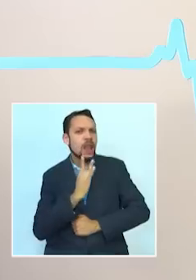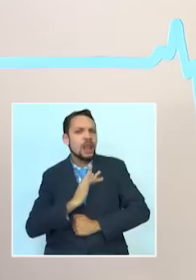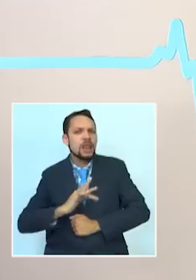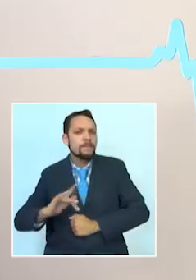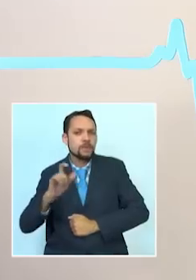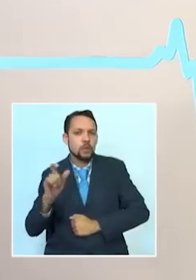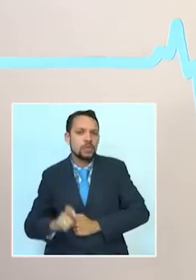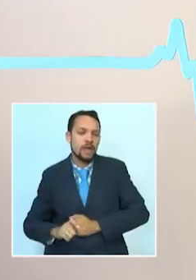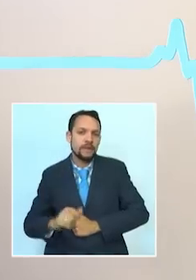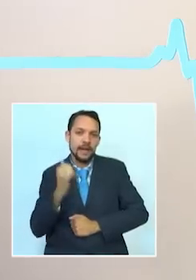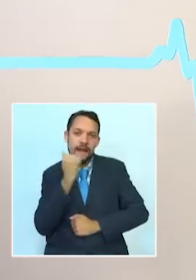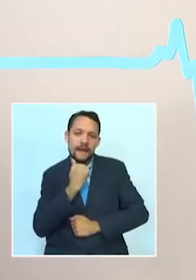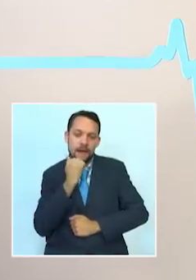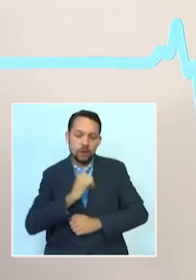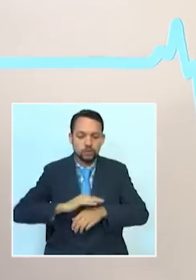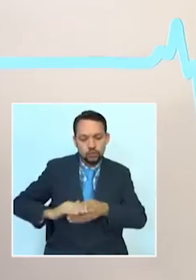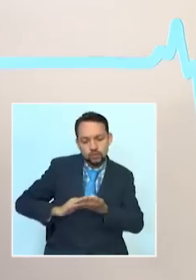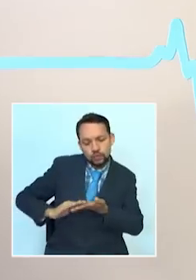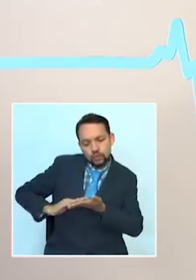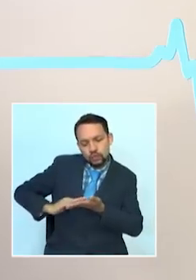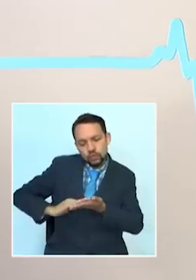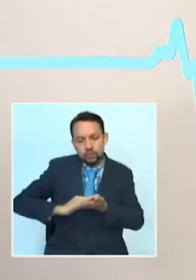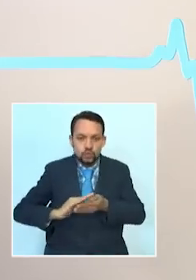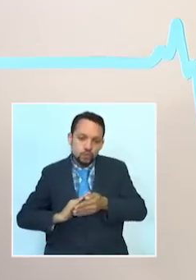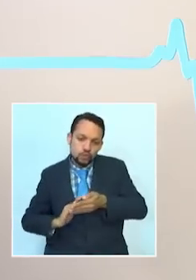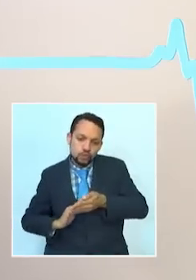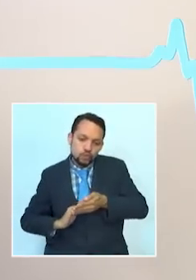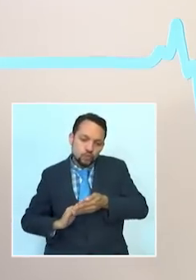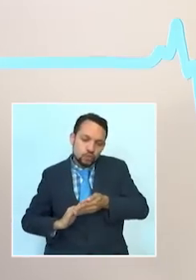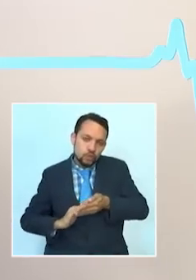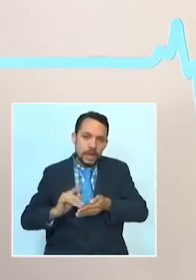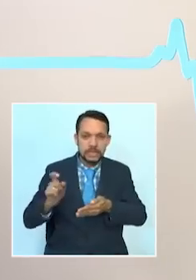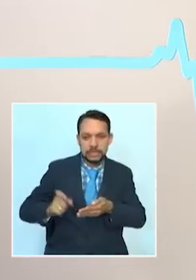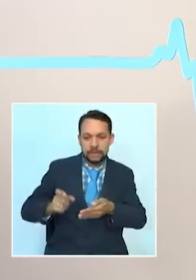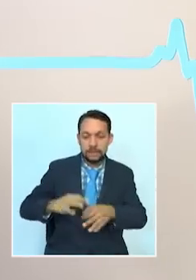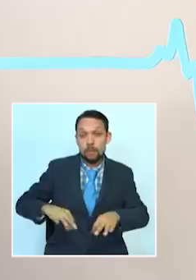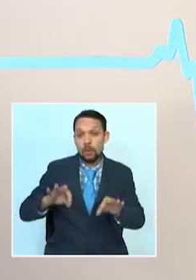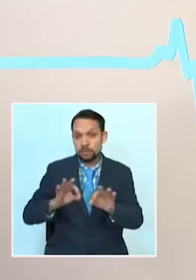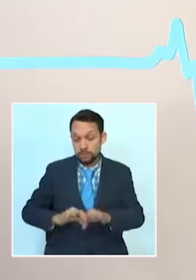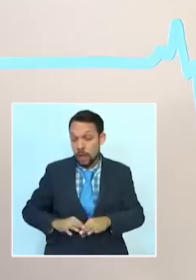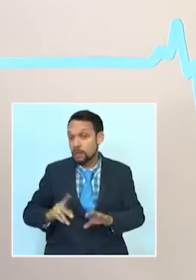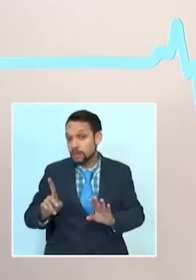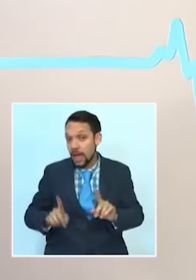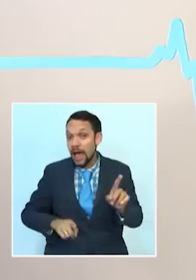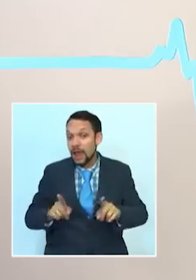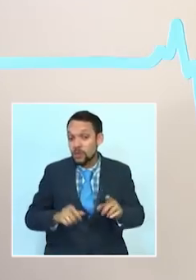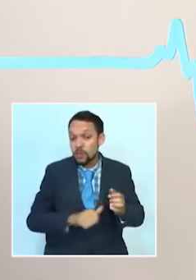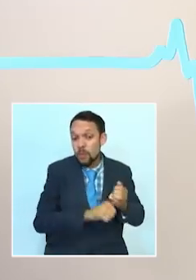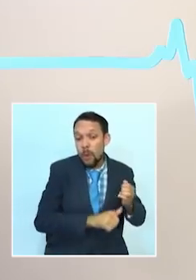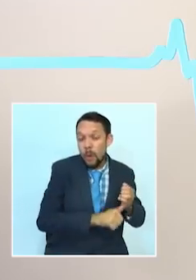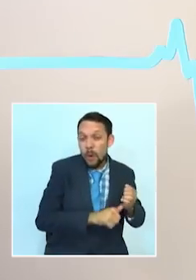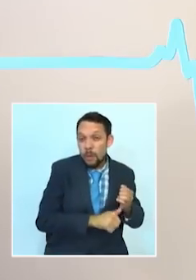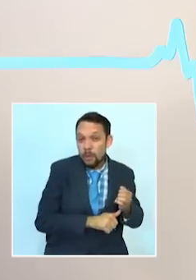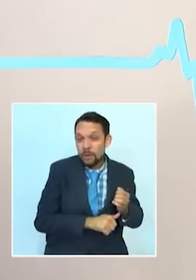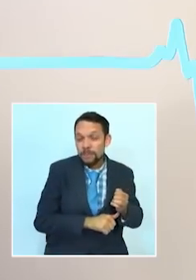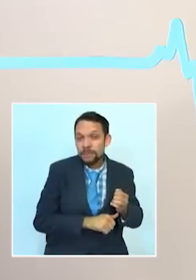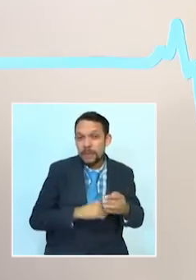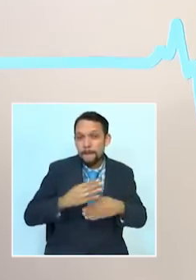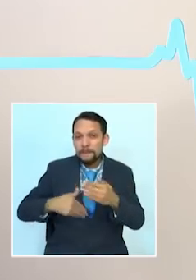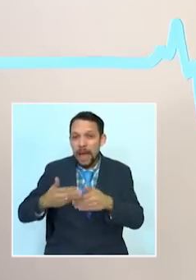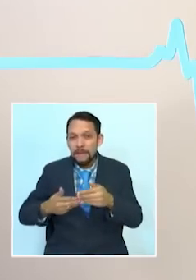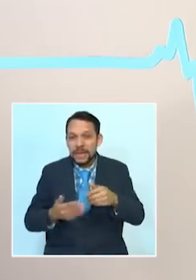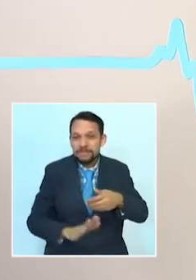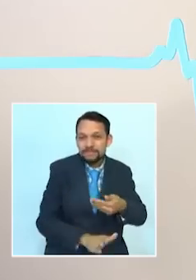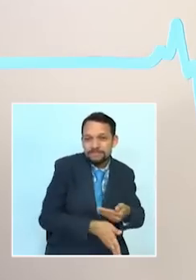contaminación por la materia fecal o por el flujito por todo eso que puede llevar a a esas infecciones el uso